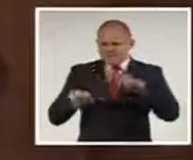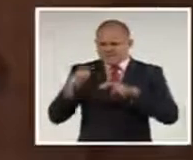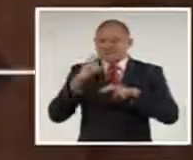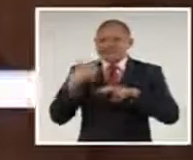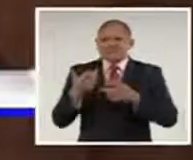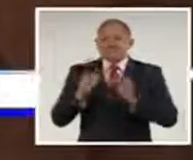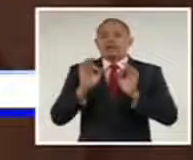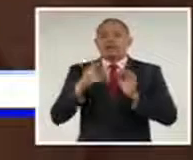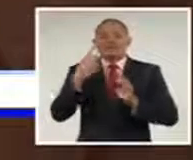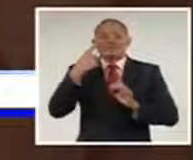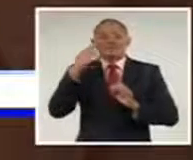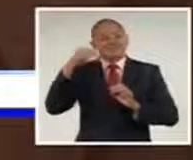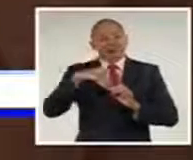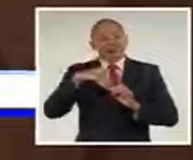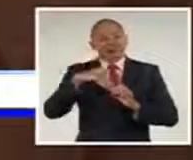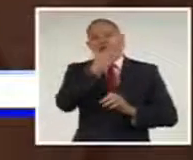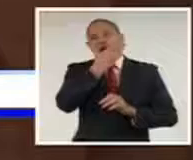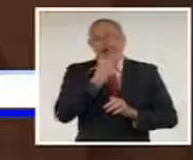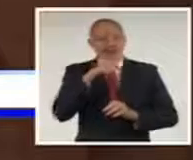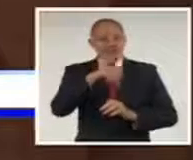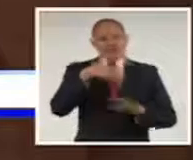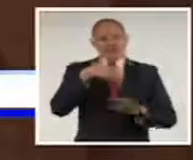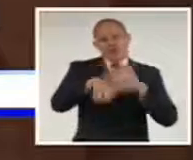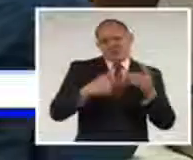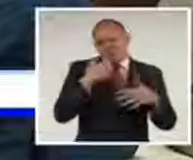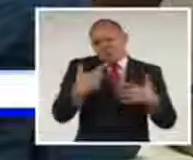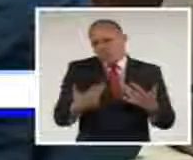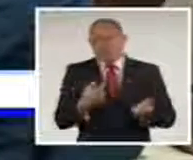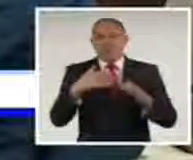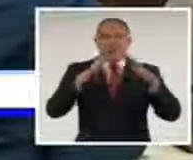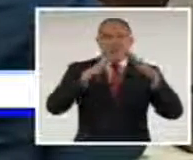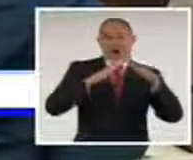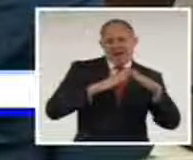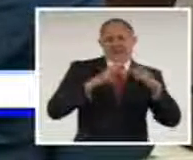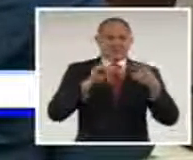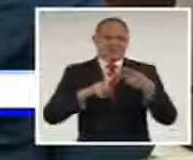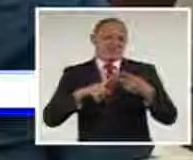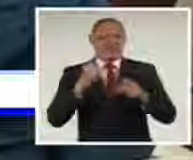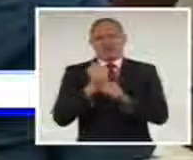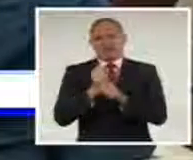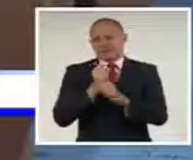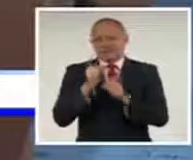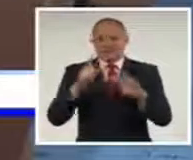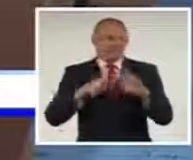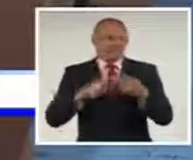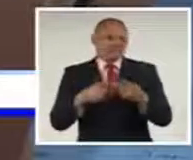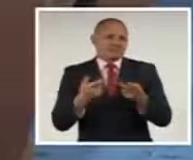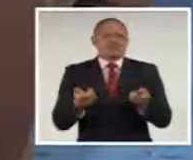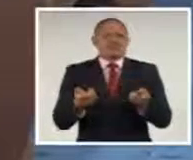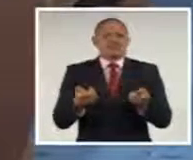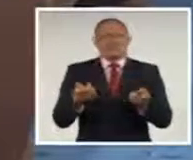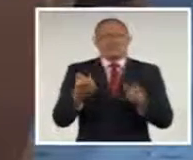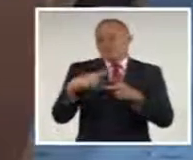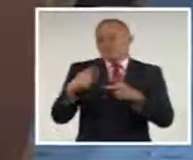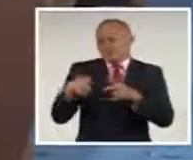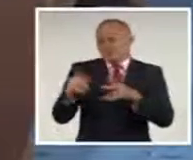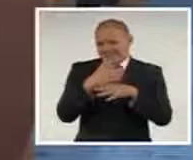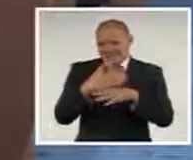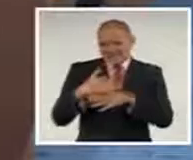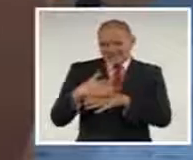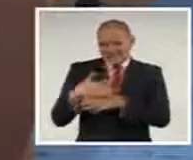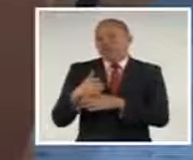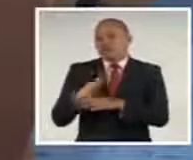la juventud cubana en torno a la educación, la vivienda, el empleo y la participación sociopolítica fue presentada al jefe de